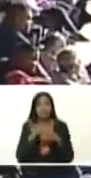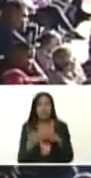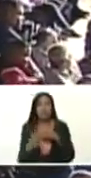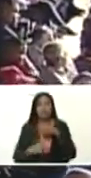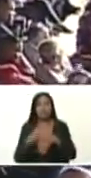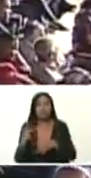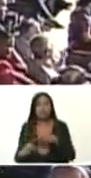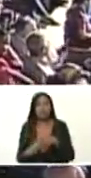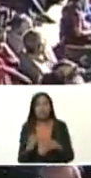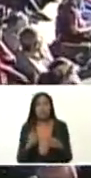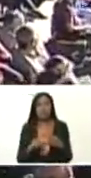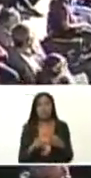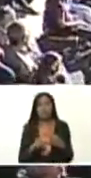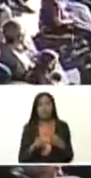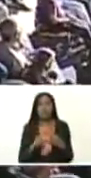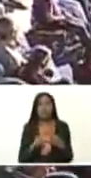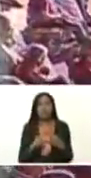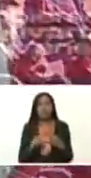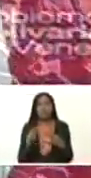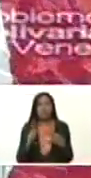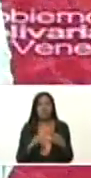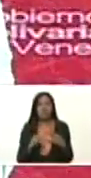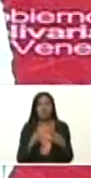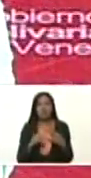producción. El segundo,